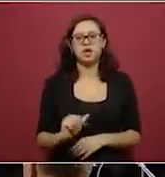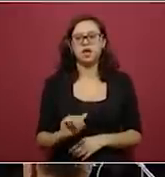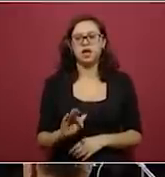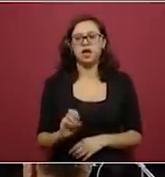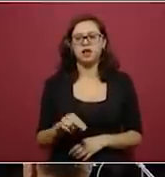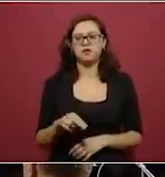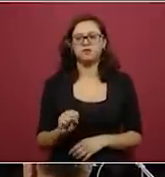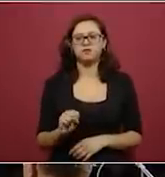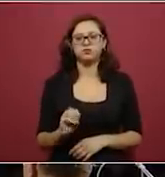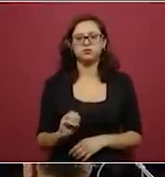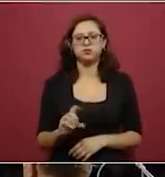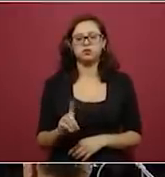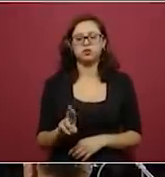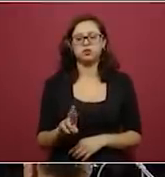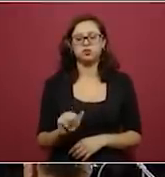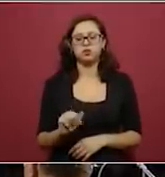durazo